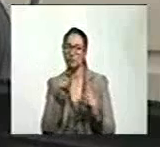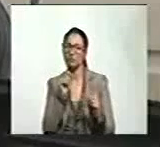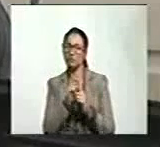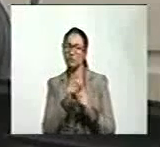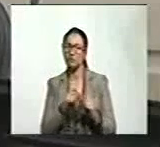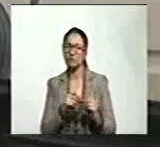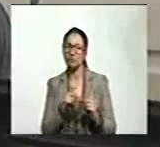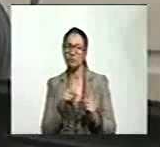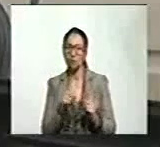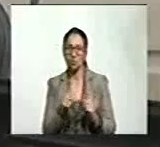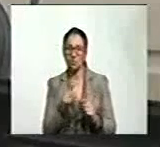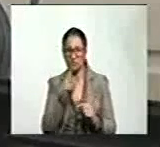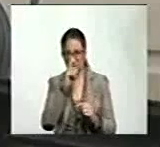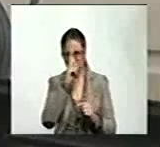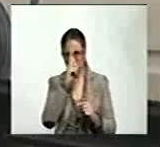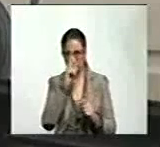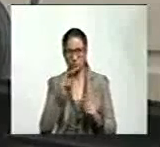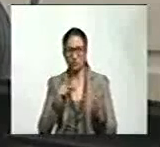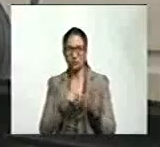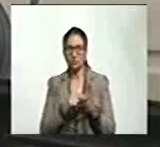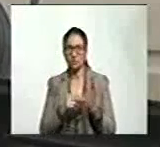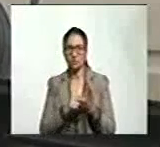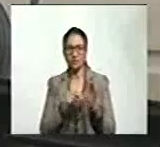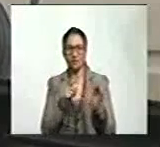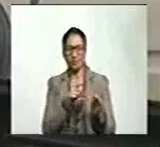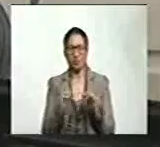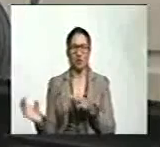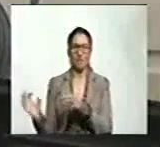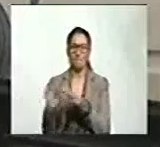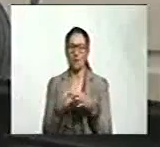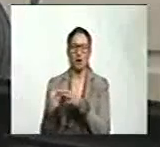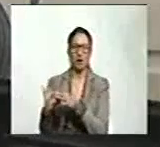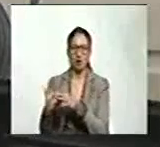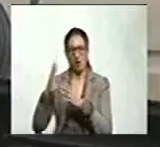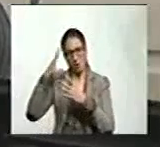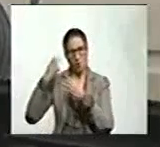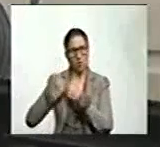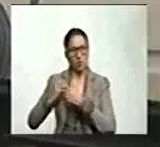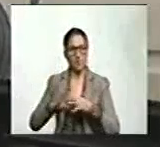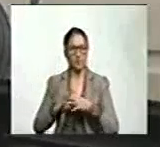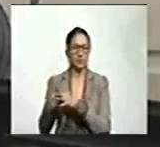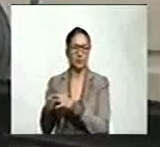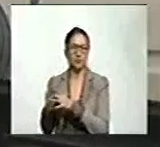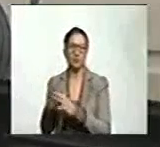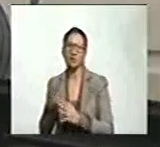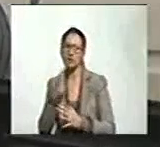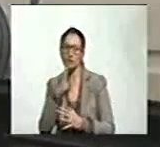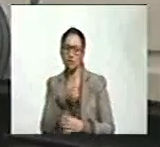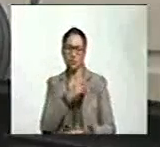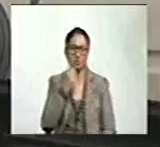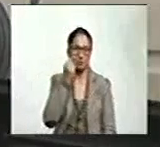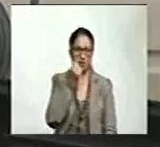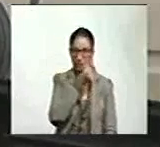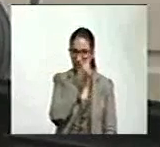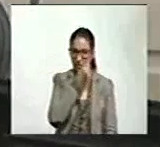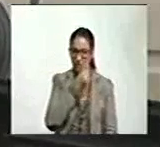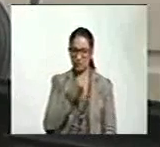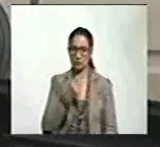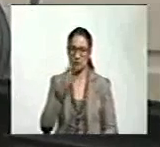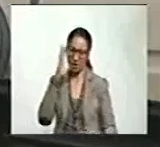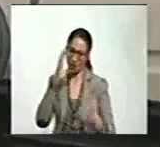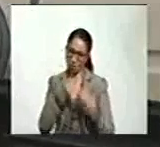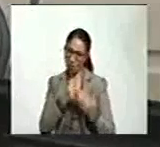culminación y era la alianza que se estaba fraguando entre Santos y lasfar y que necesariamente